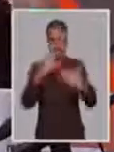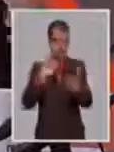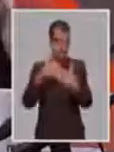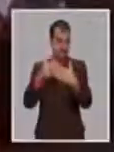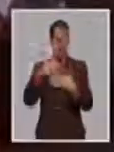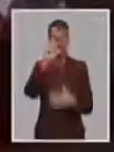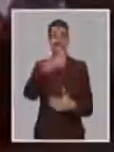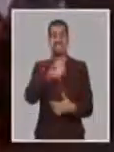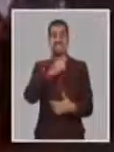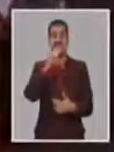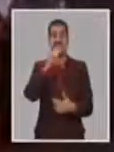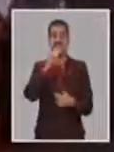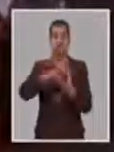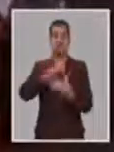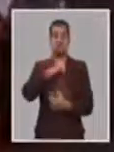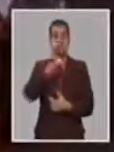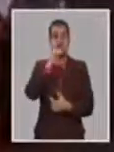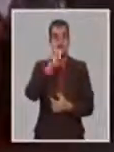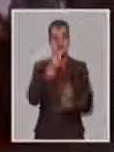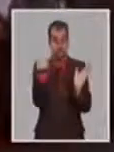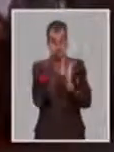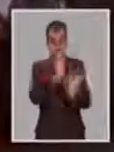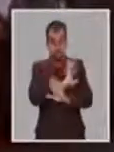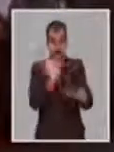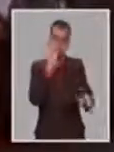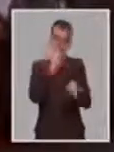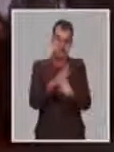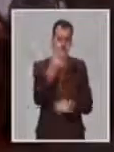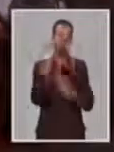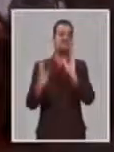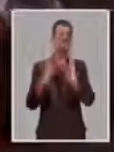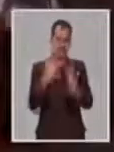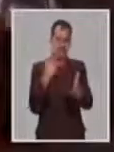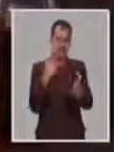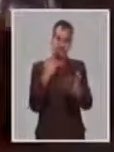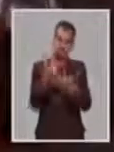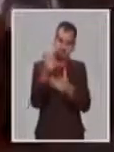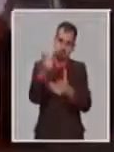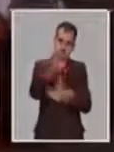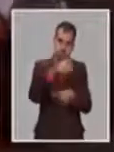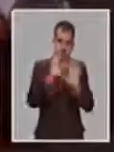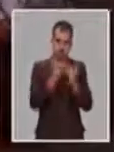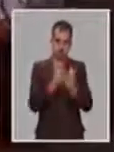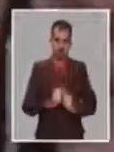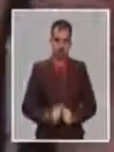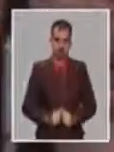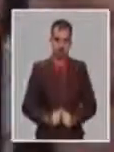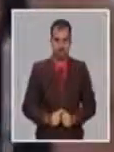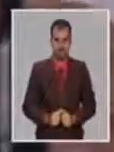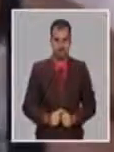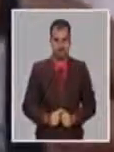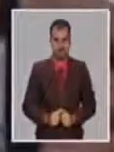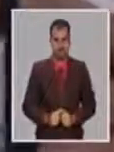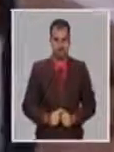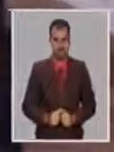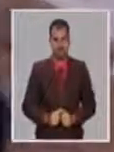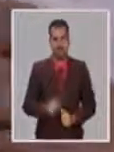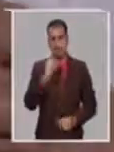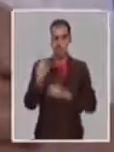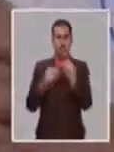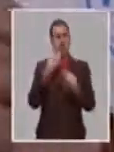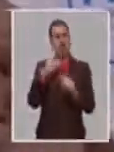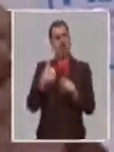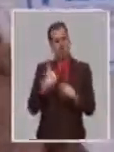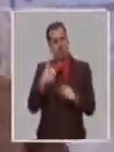para que, si se aprueba, en cuanto se apruebe, poder comenzar. ¿Cómo se ha preparado, Verena, ese proceso en estas 2 provincias? Sí, pueden ponerme